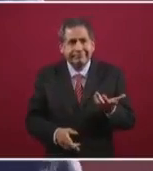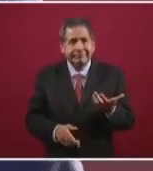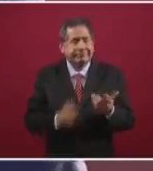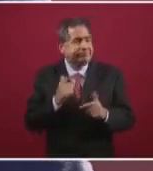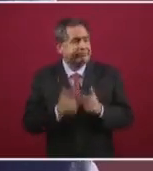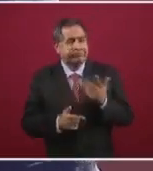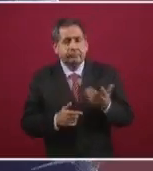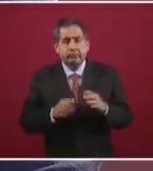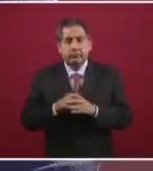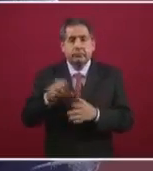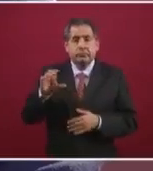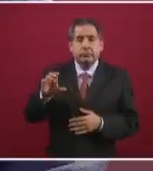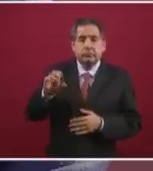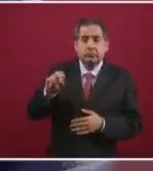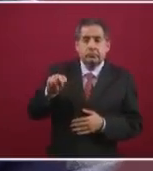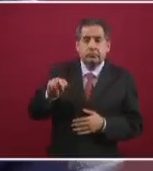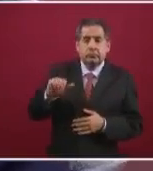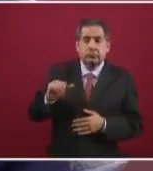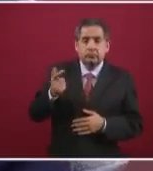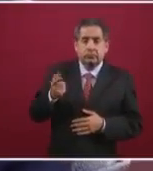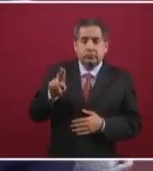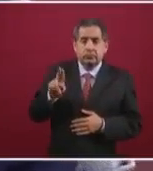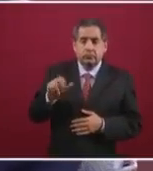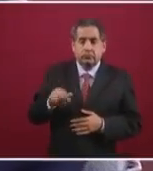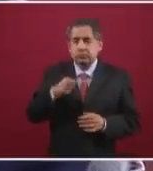En Conagua,